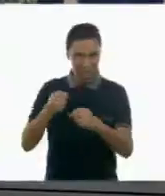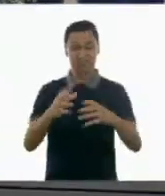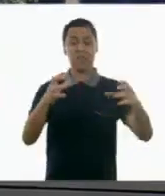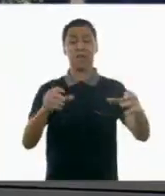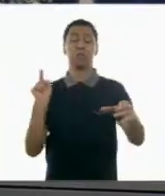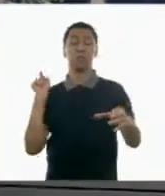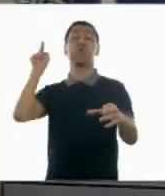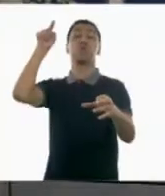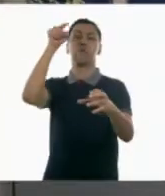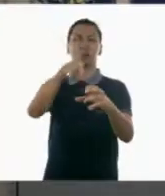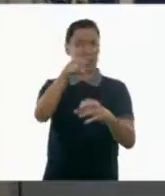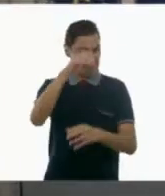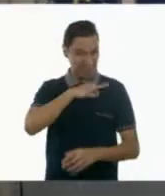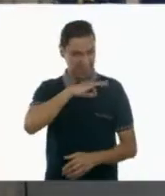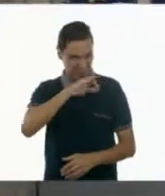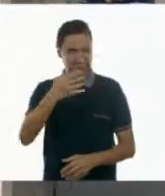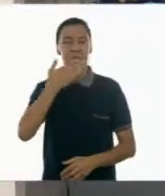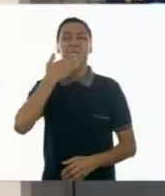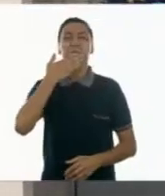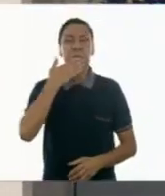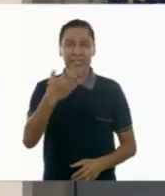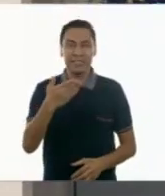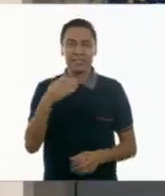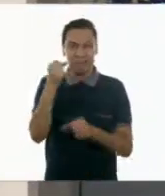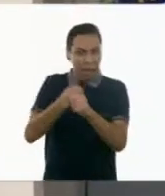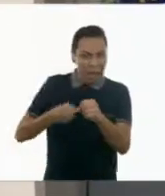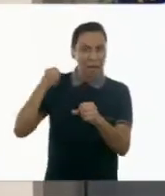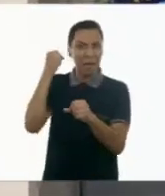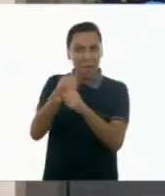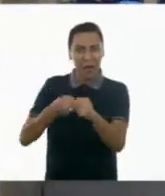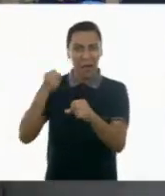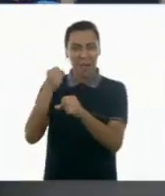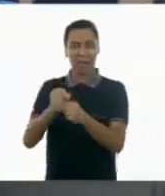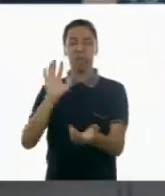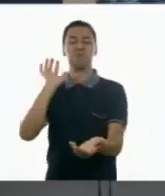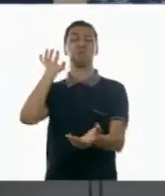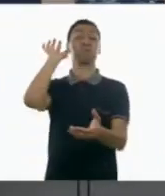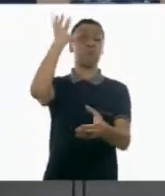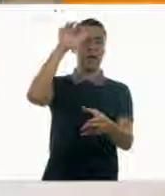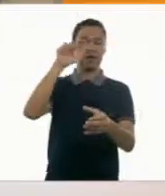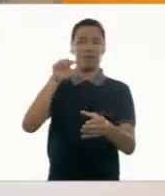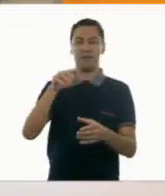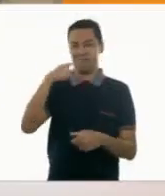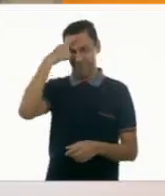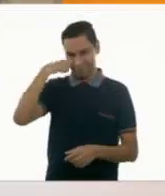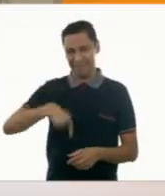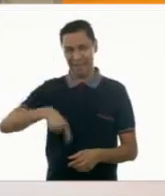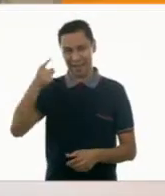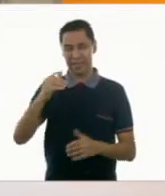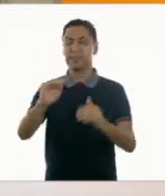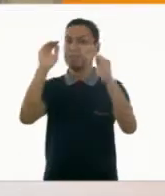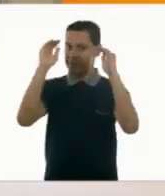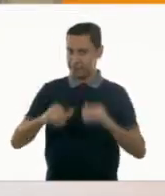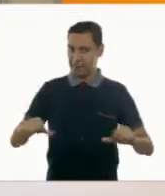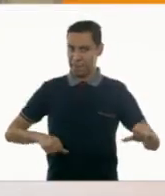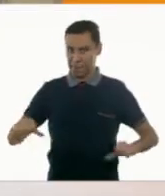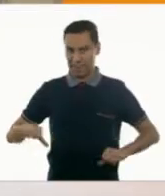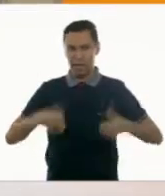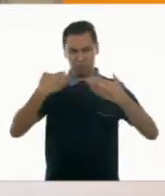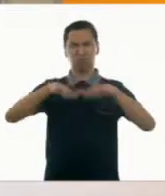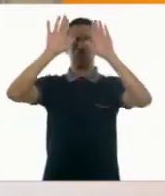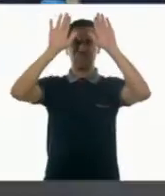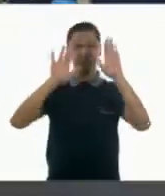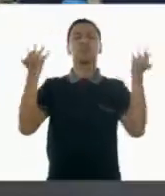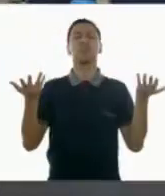saldrá súper, súper bien. Si lo practicamos, es más fácil que nos salga, ¿sabes? Siguiente actividad, se llama